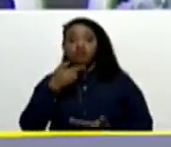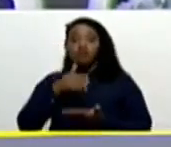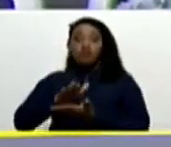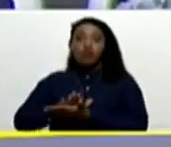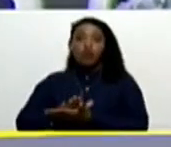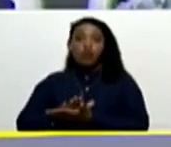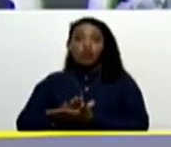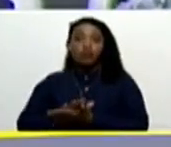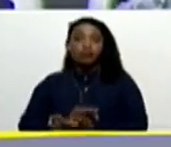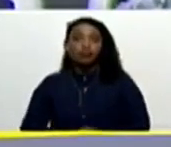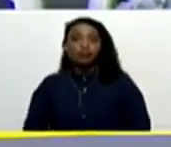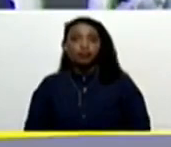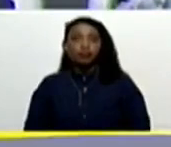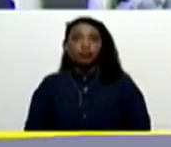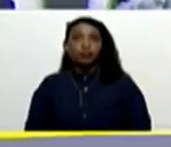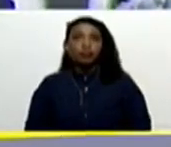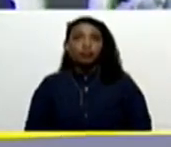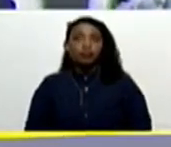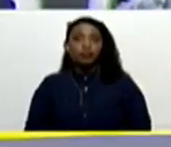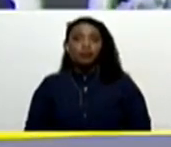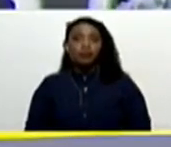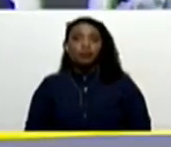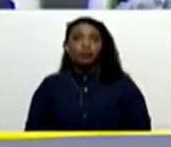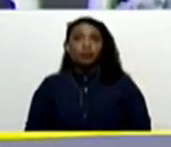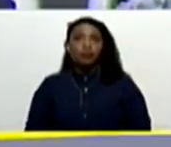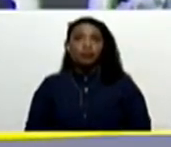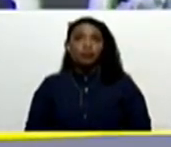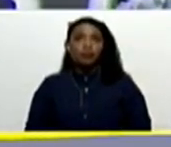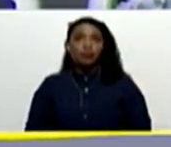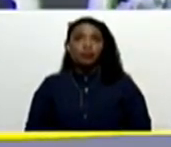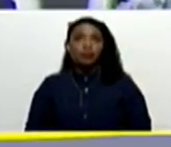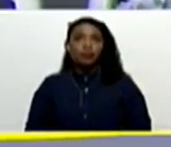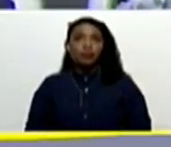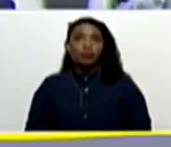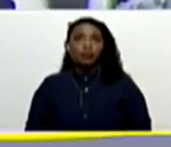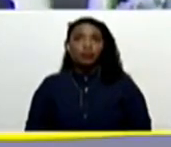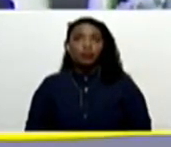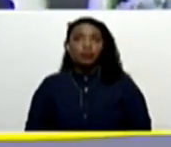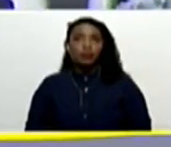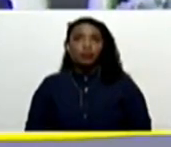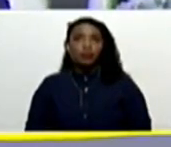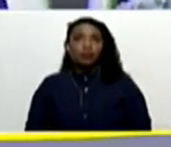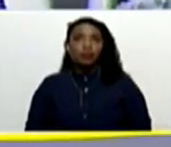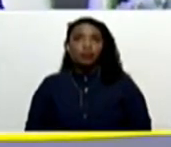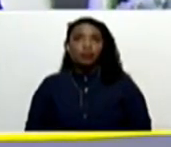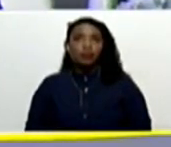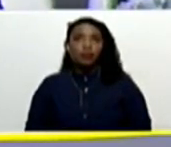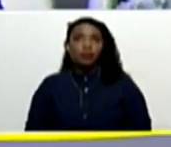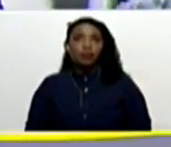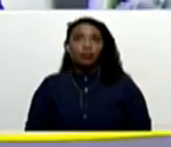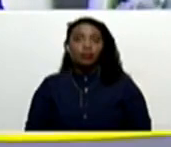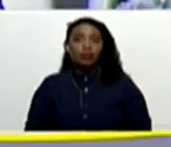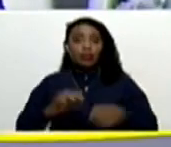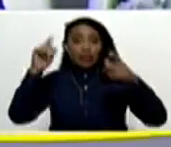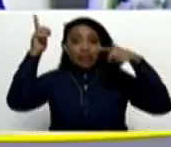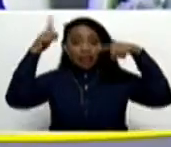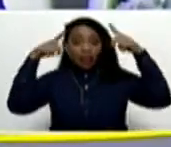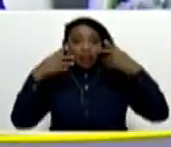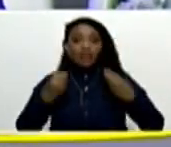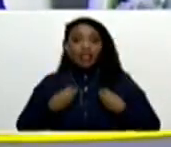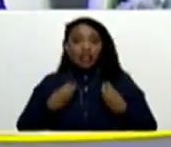living among us and in us. Chávez, as revolutionaries in the Caribbean, Latin America, and the world. Chávez